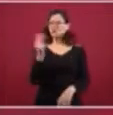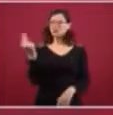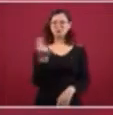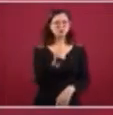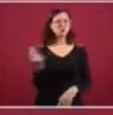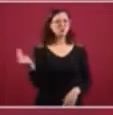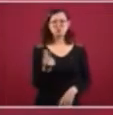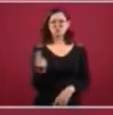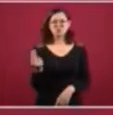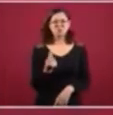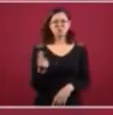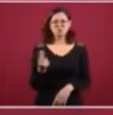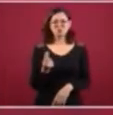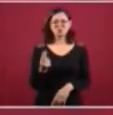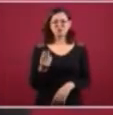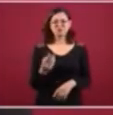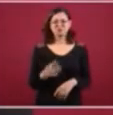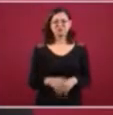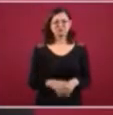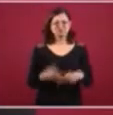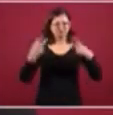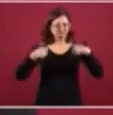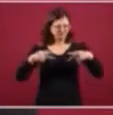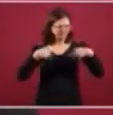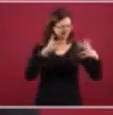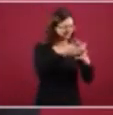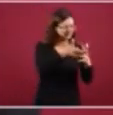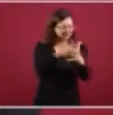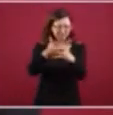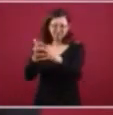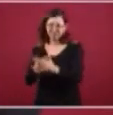sin asesinar a nadie?